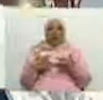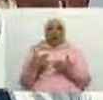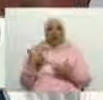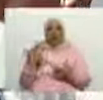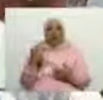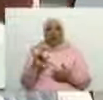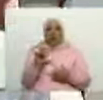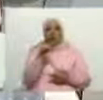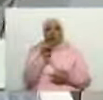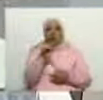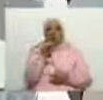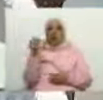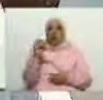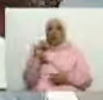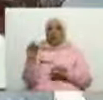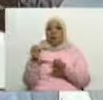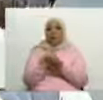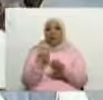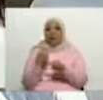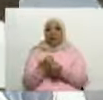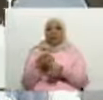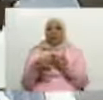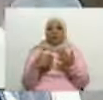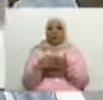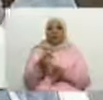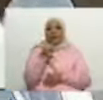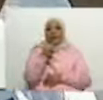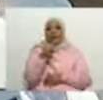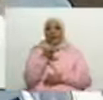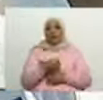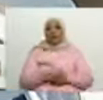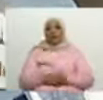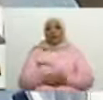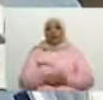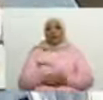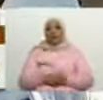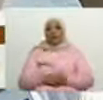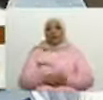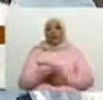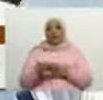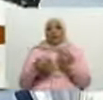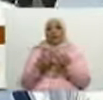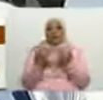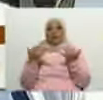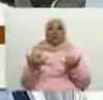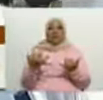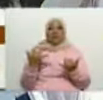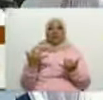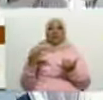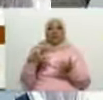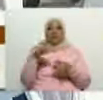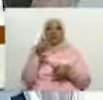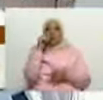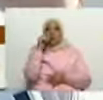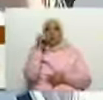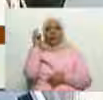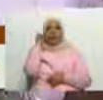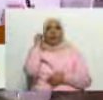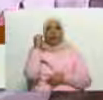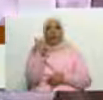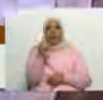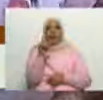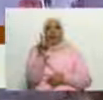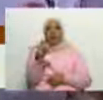Que acudimos al llamado. ¿Por qué? Porque esto es importante. La prevención del cáncer de mama, tanto en las mujeres como en los caballeros. Y este es un